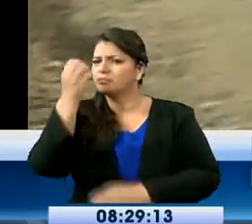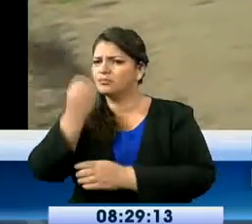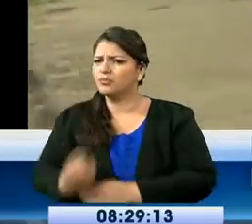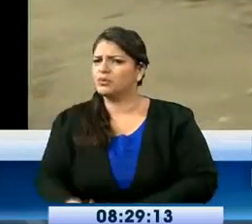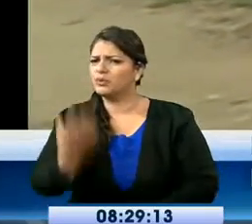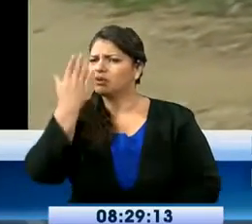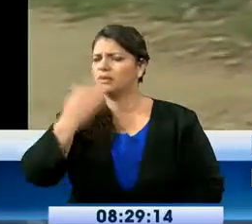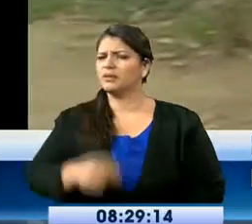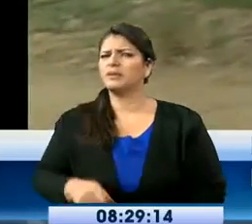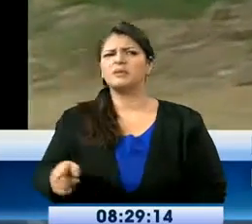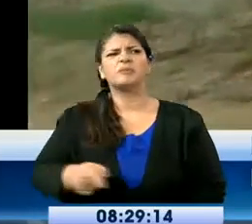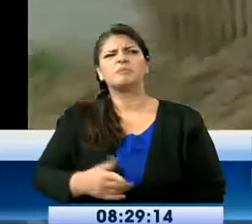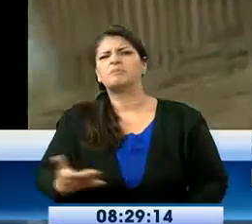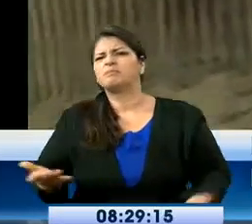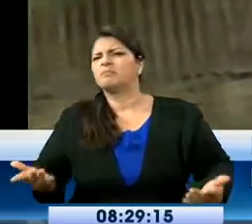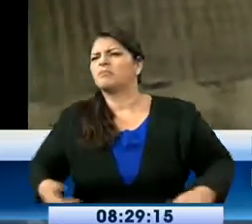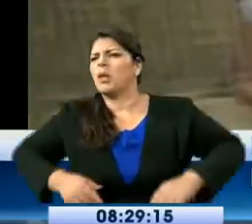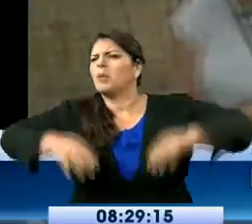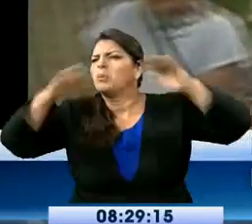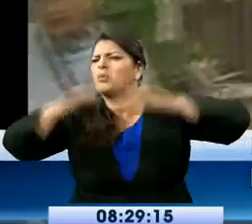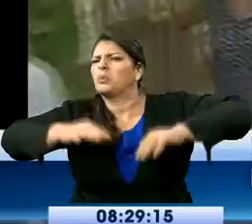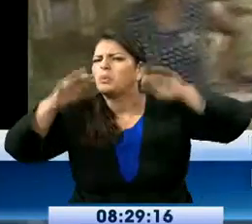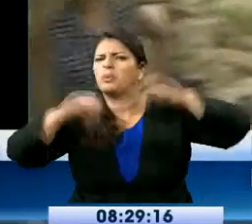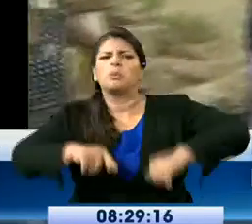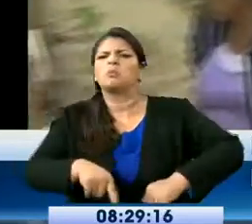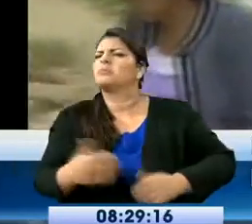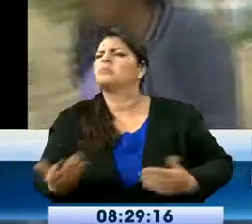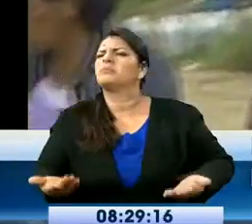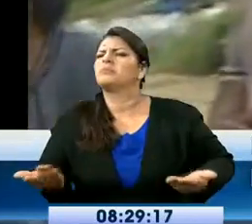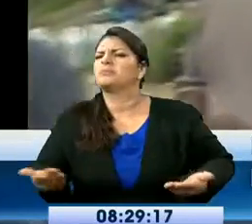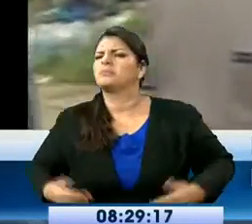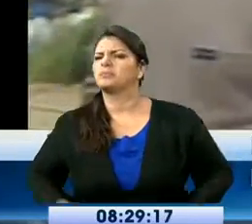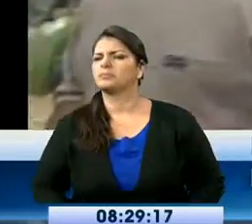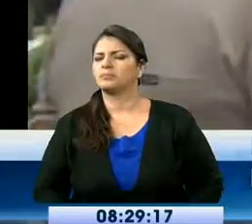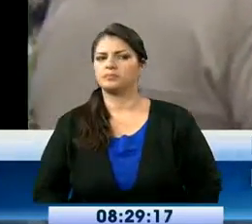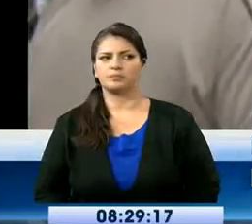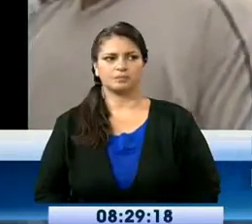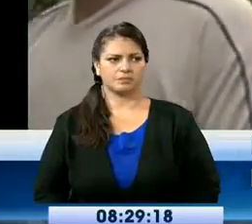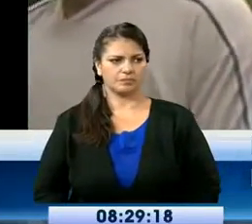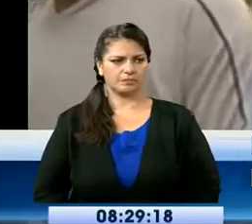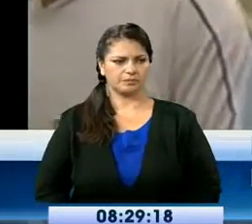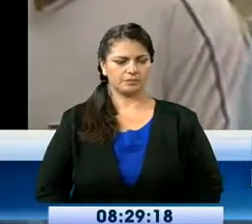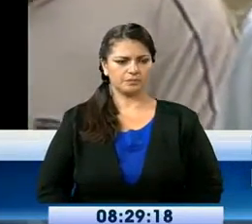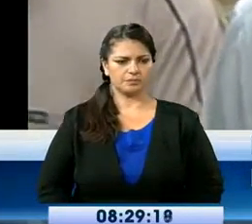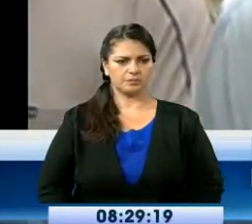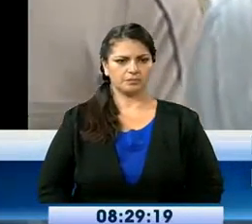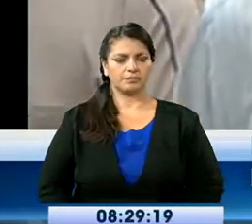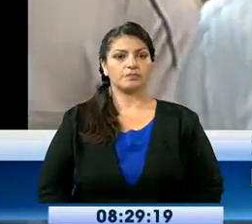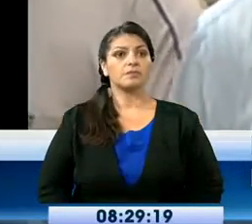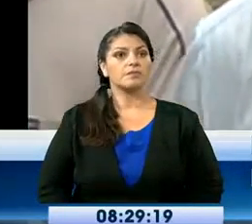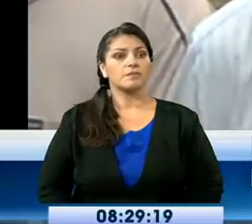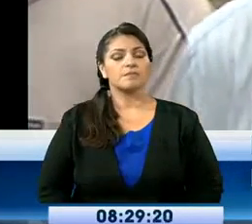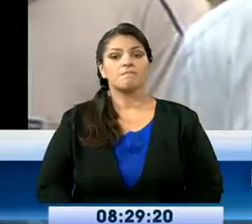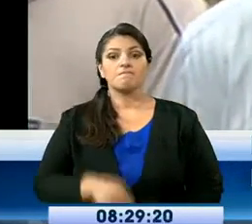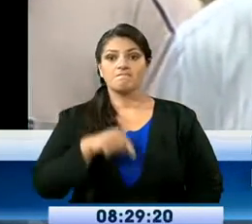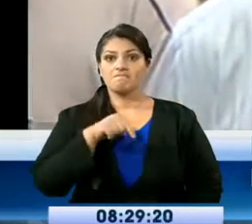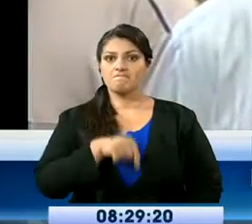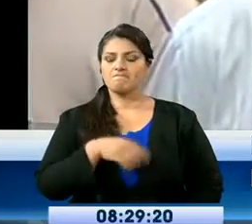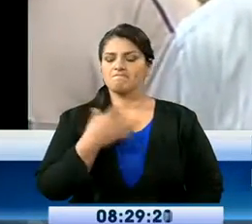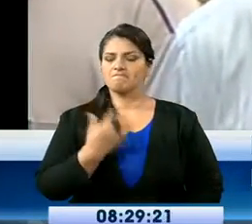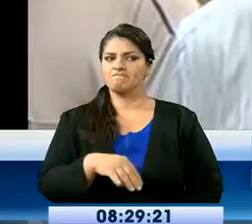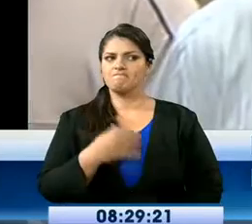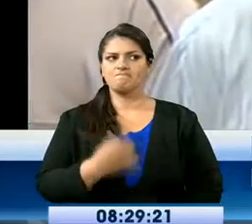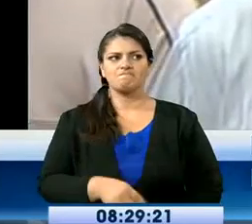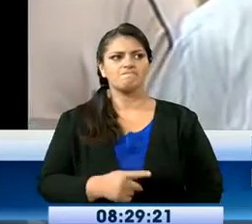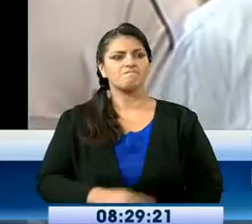todo. Aquí buenos días, antes tiempo a todo el televidente. Aquí esto aquí es un invierno fuerte, esto se hunde de 3